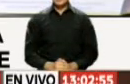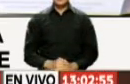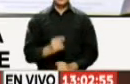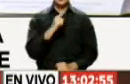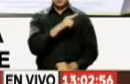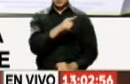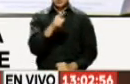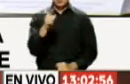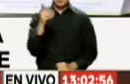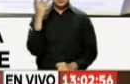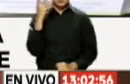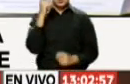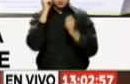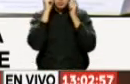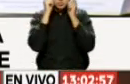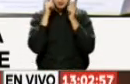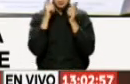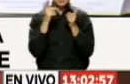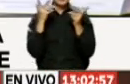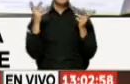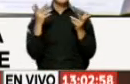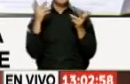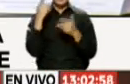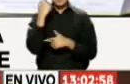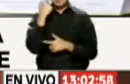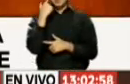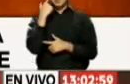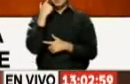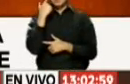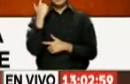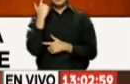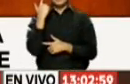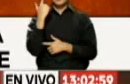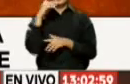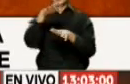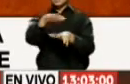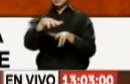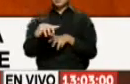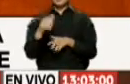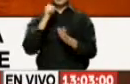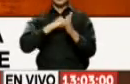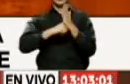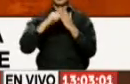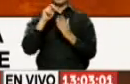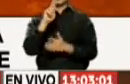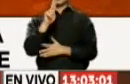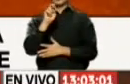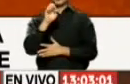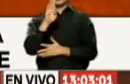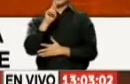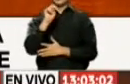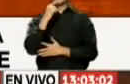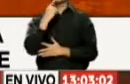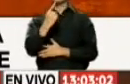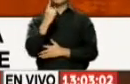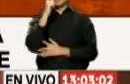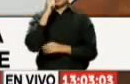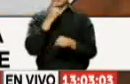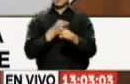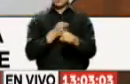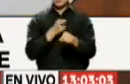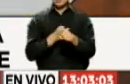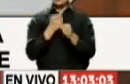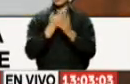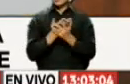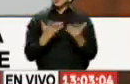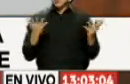encuentran pendientes de la priorización. En Agricultura, el ministro Rubén Flores detalló que existe un caso particular sobre